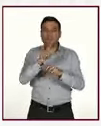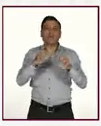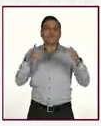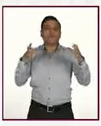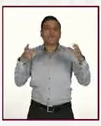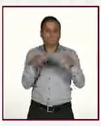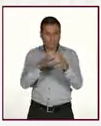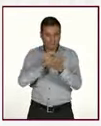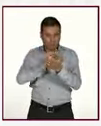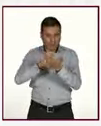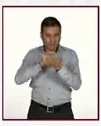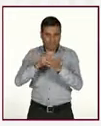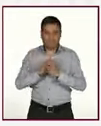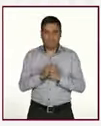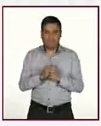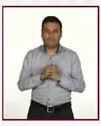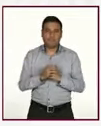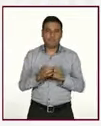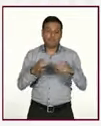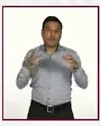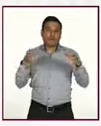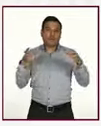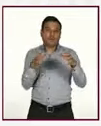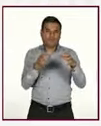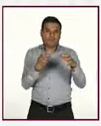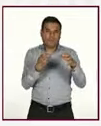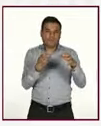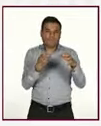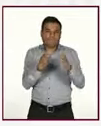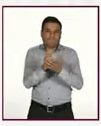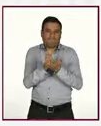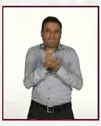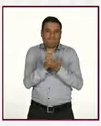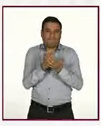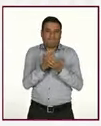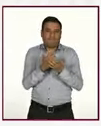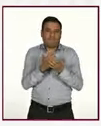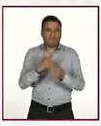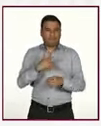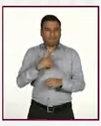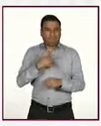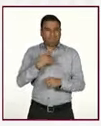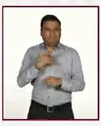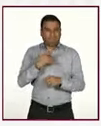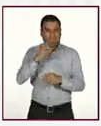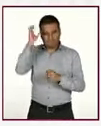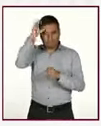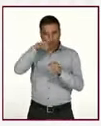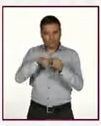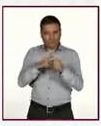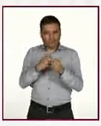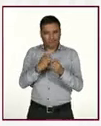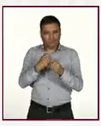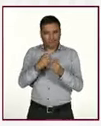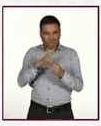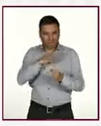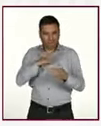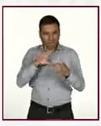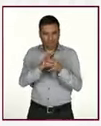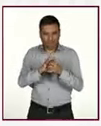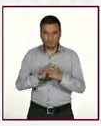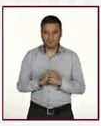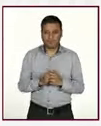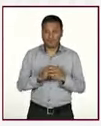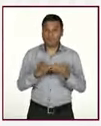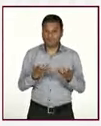da esta memoria y esta inclusión, intuición cultural de la comunidad, ¿no? Entonces, a partir